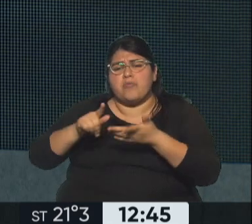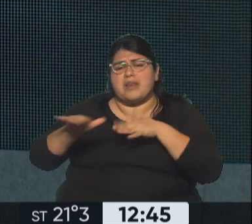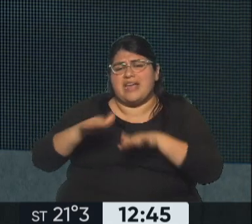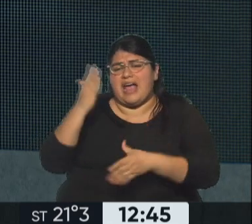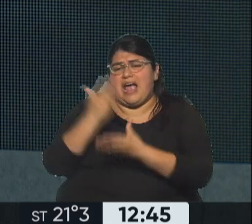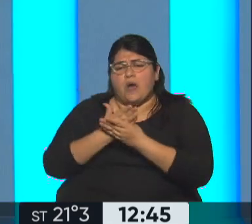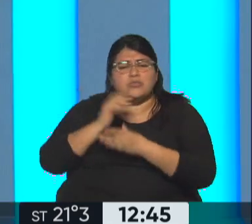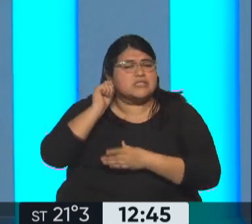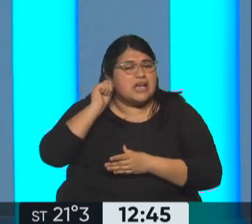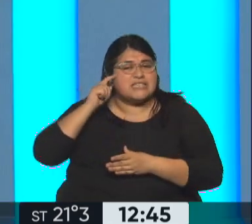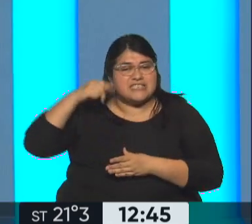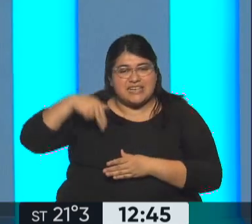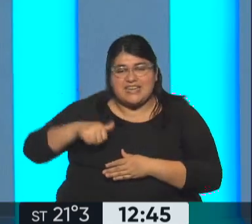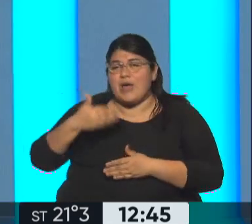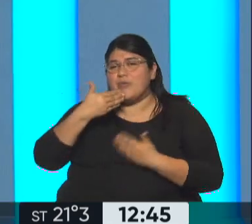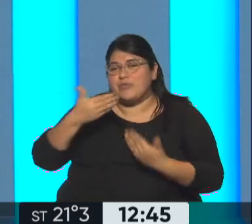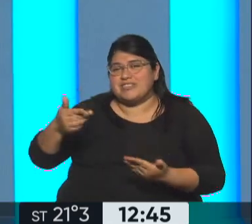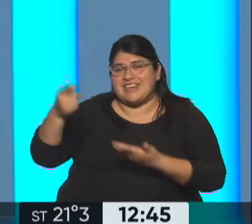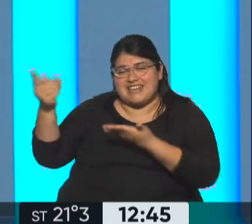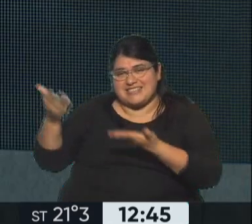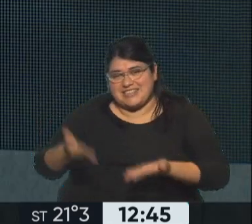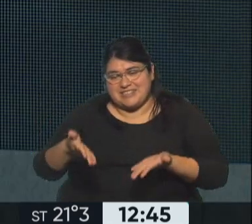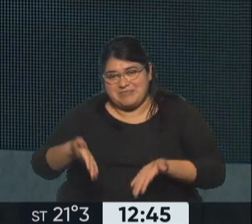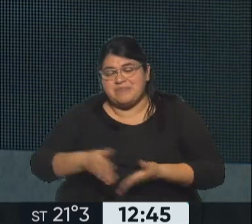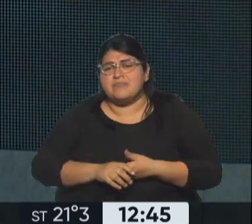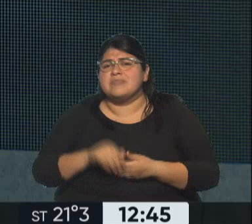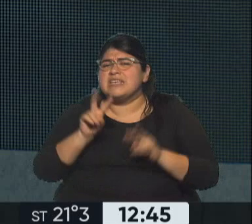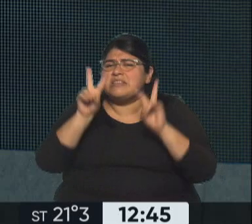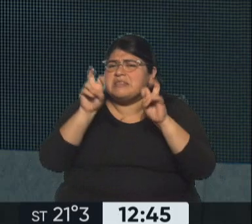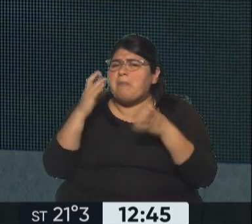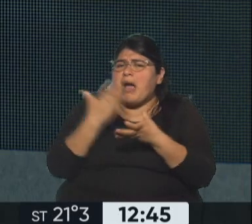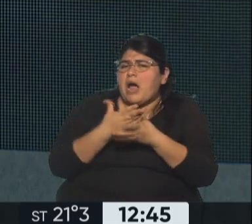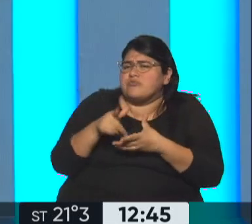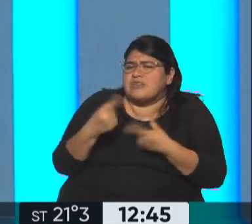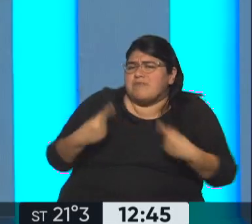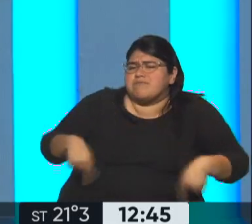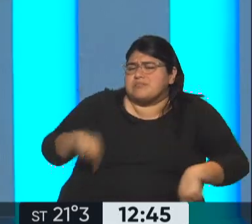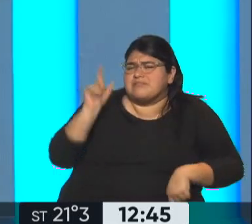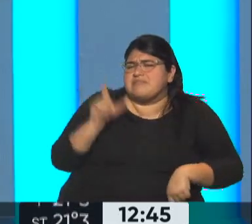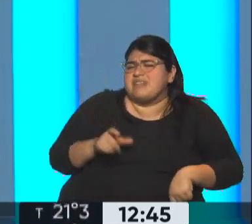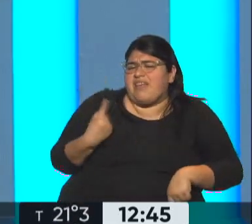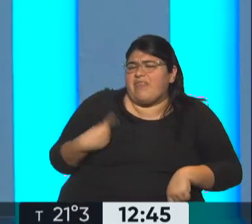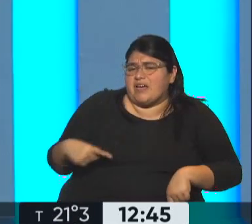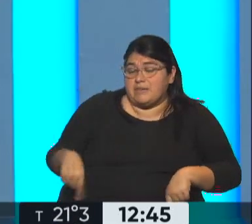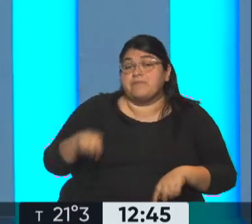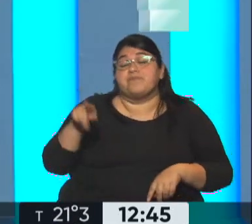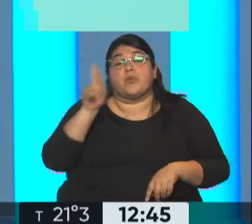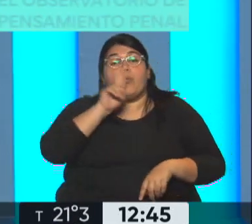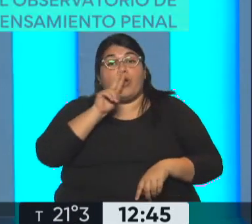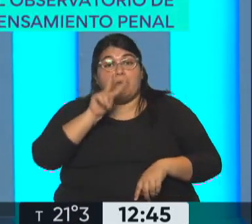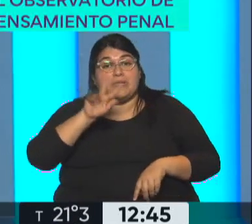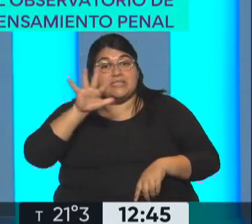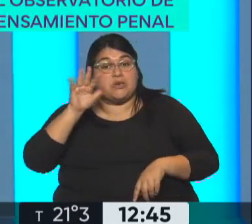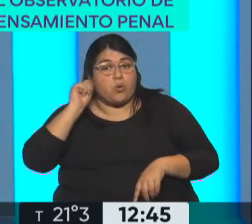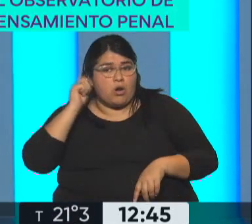Muchas gracias por estar con nosotros. No, Indiana. por favor, gracias a ustedes. ¿Cómo es el caso puntualmente? Bueno, Gina es una mujer de 25 años que